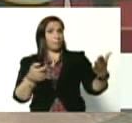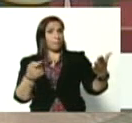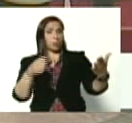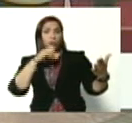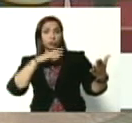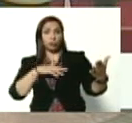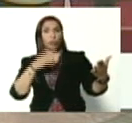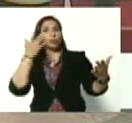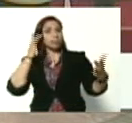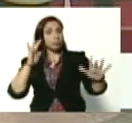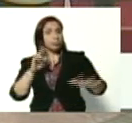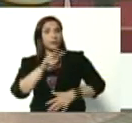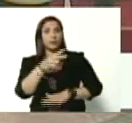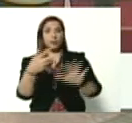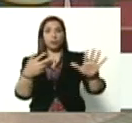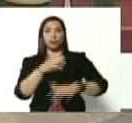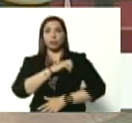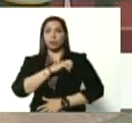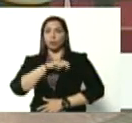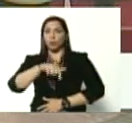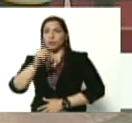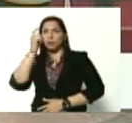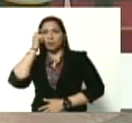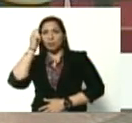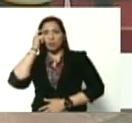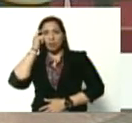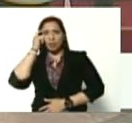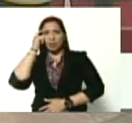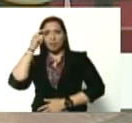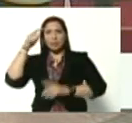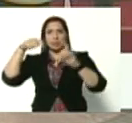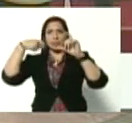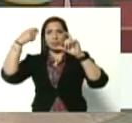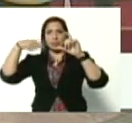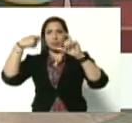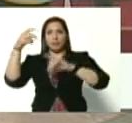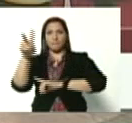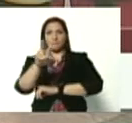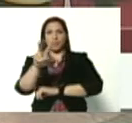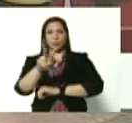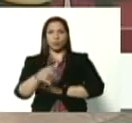28 de enero hoy es el día del del cine venezolano